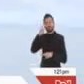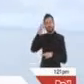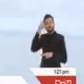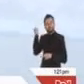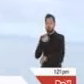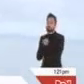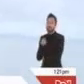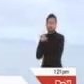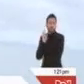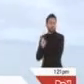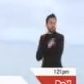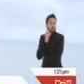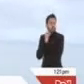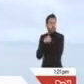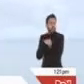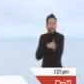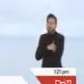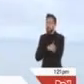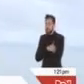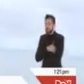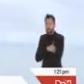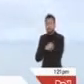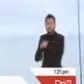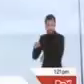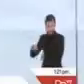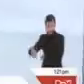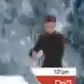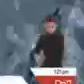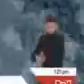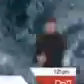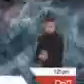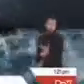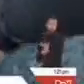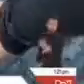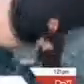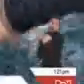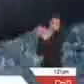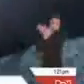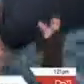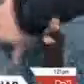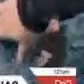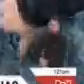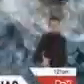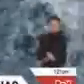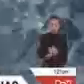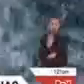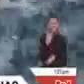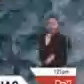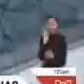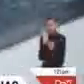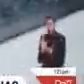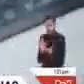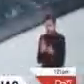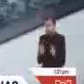Estoy cerca de un animal majestuoso de 30 toneladas. ¿Cómo puedo exigirle un show? Fue entonces cuando entendí que ese es el maravilloso precio